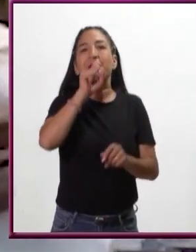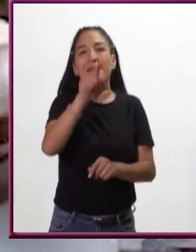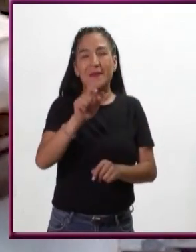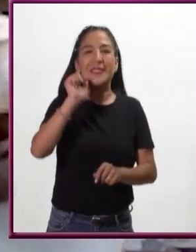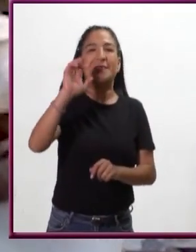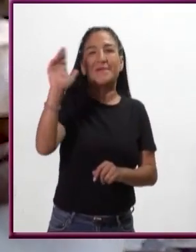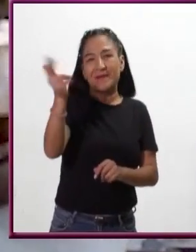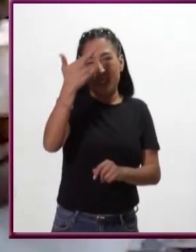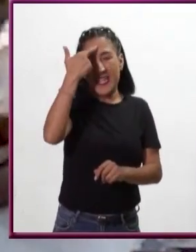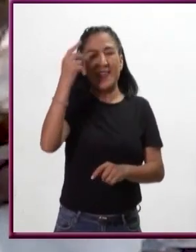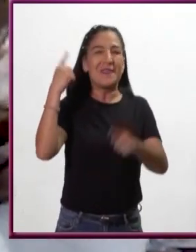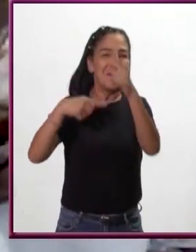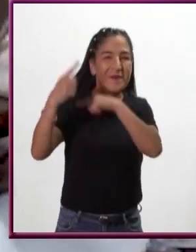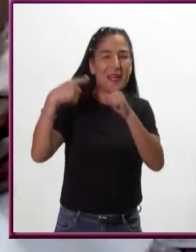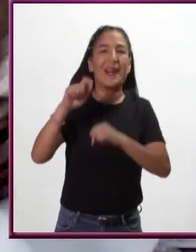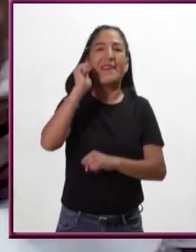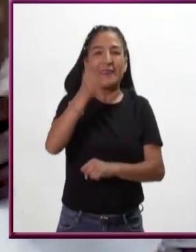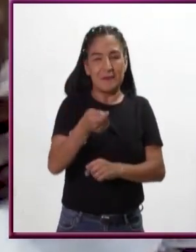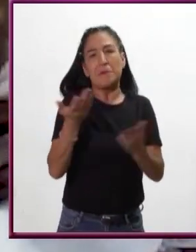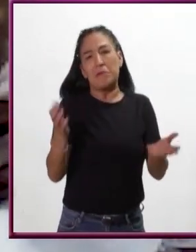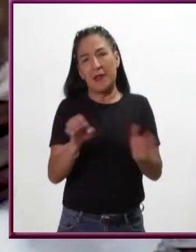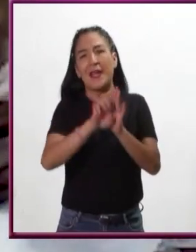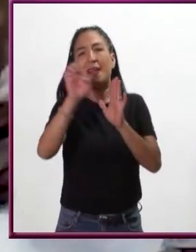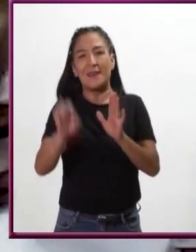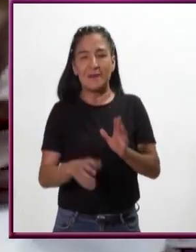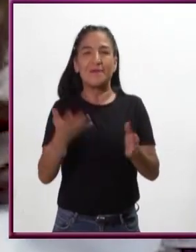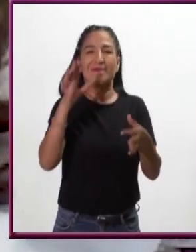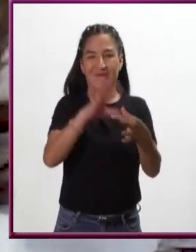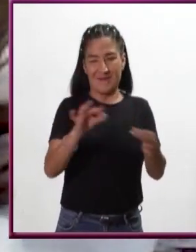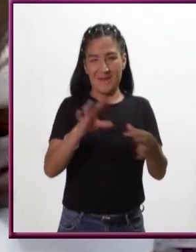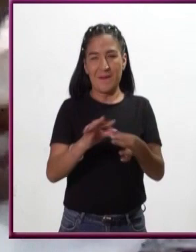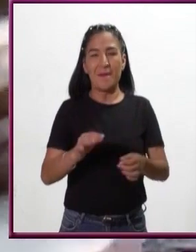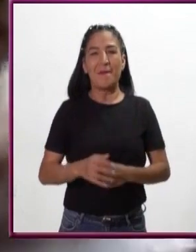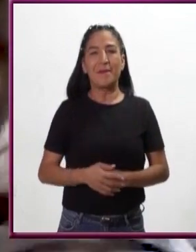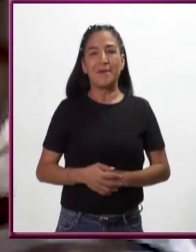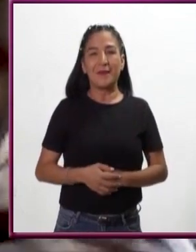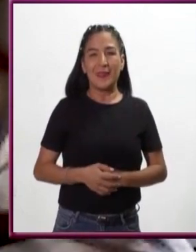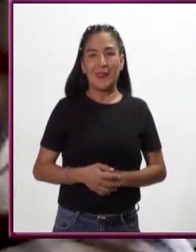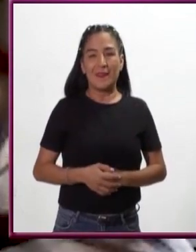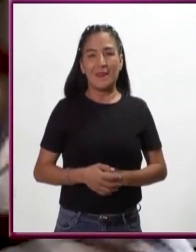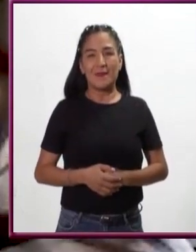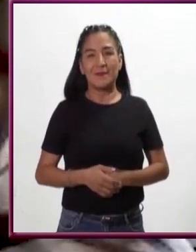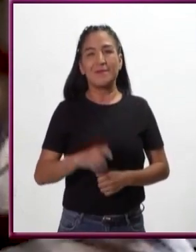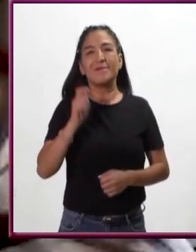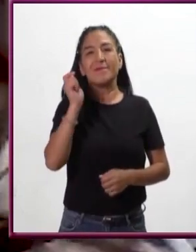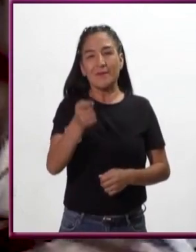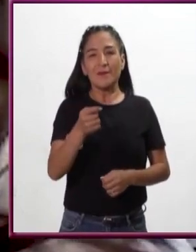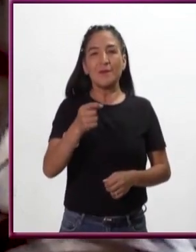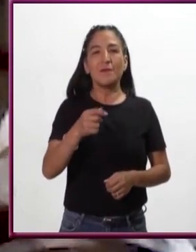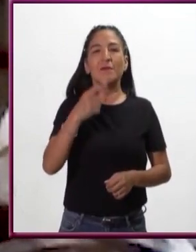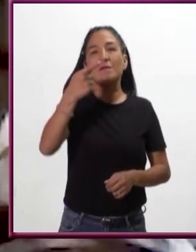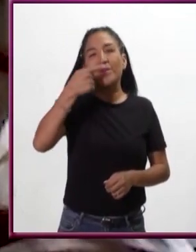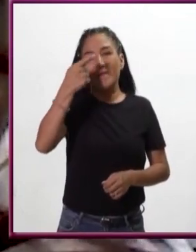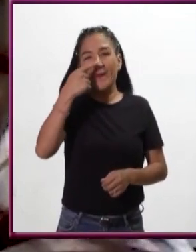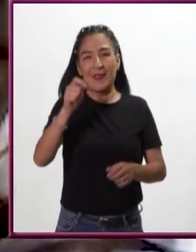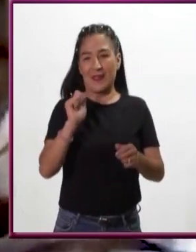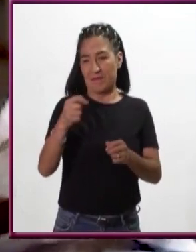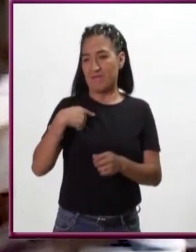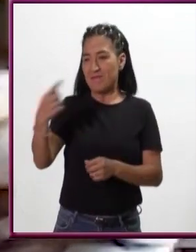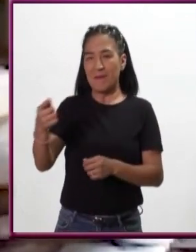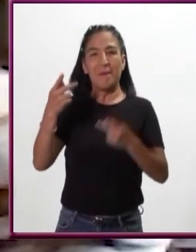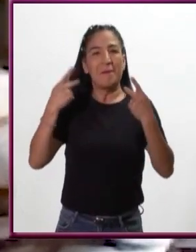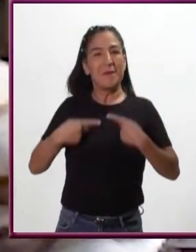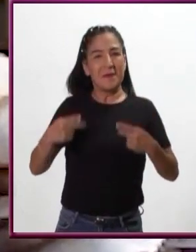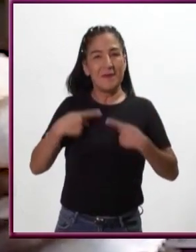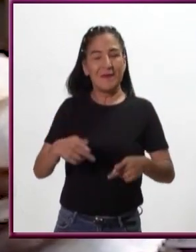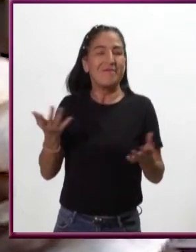trae recuerdos, o por ejemplo, hablábamos de olores más hacia las